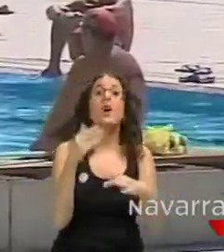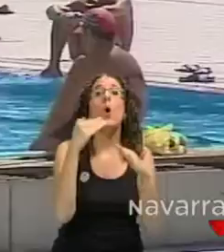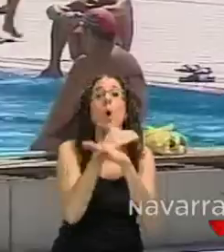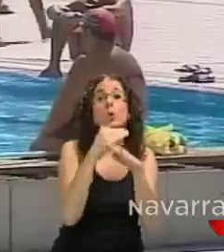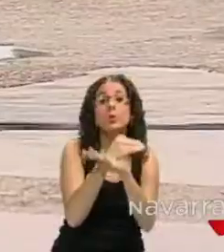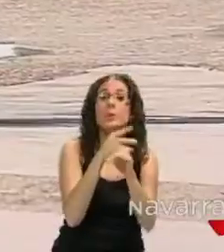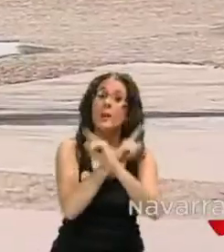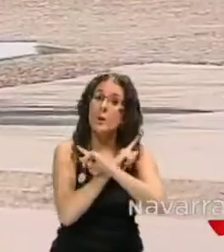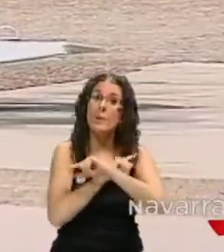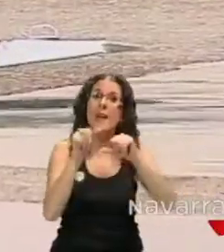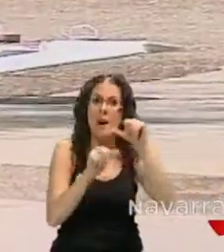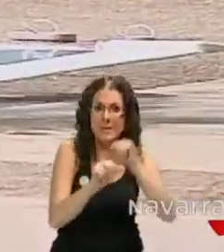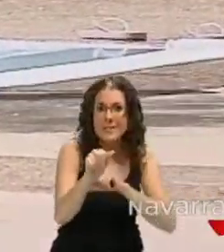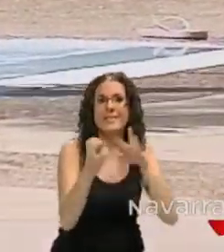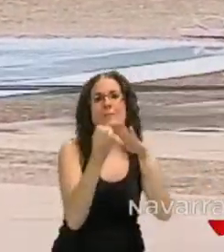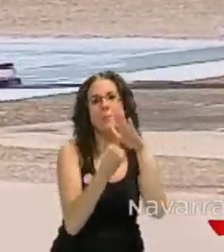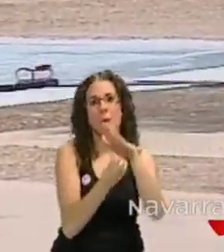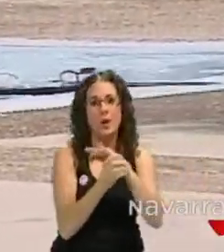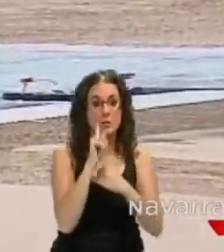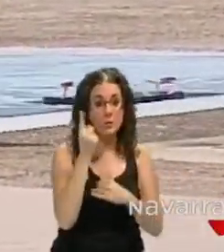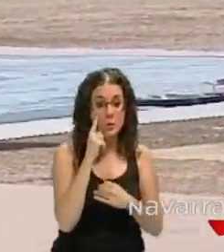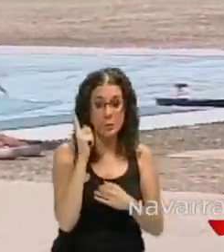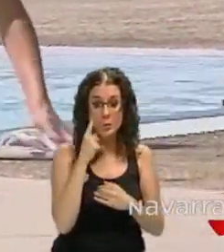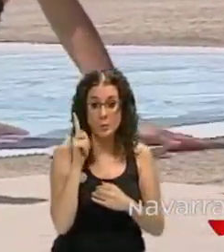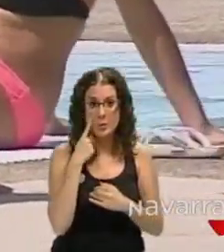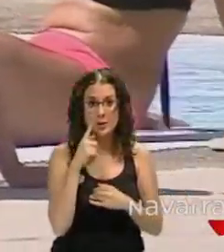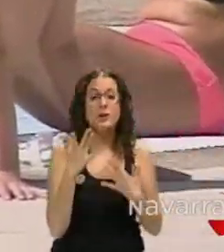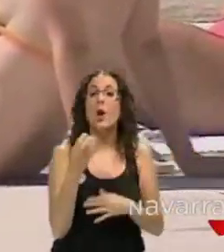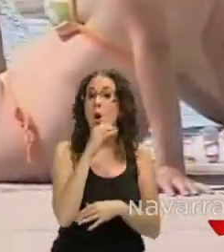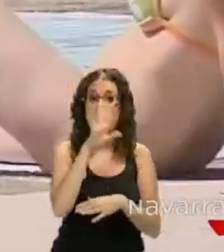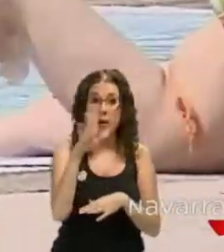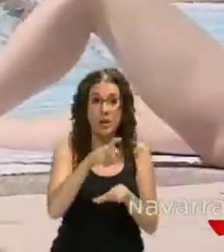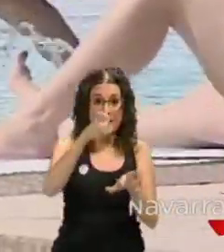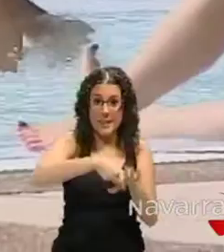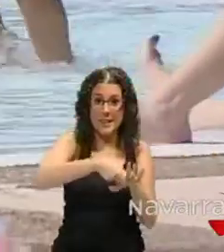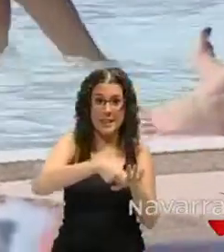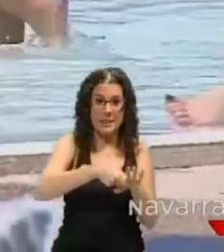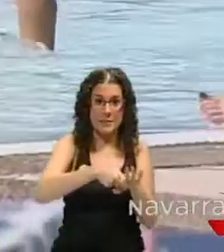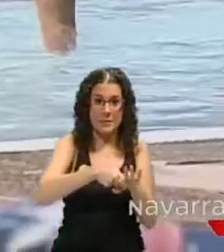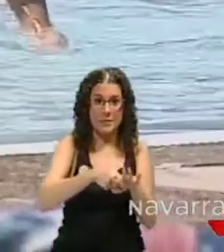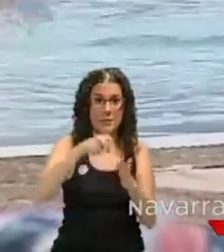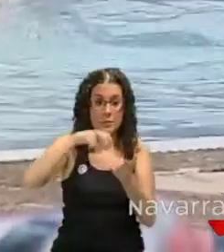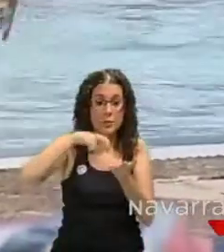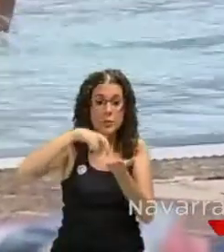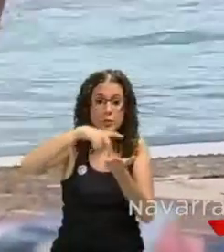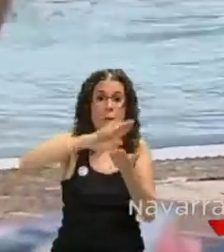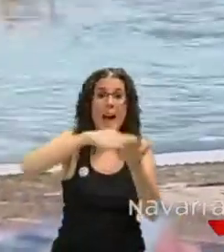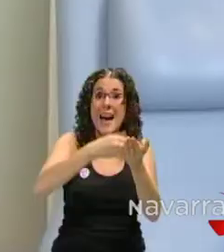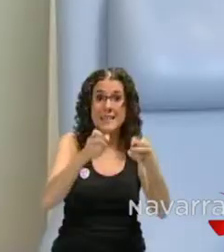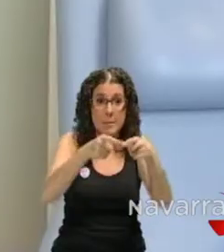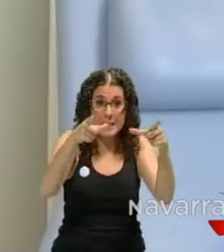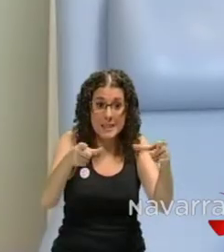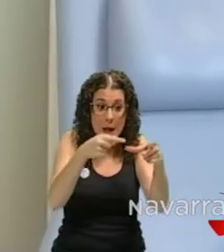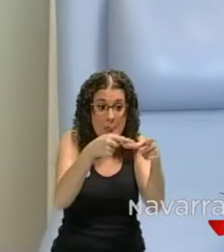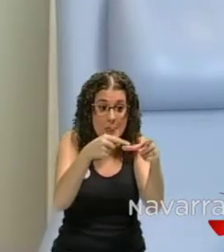con las chancletas hasta el vaso de la piscina y dejar las chancletas y justamente meterte, pero